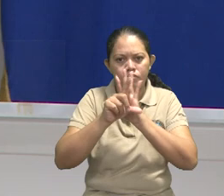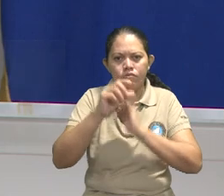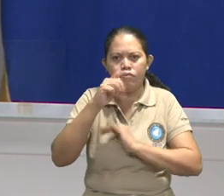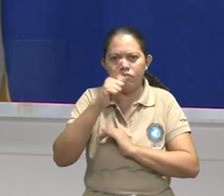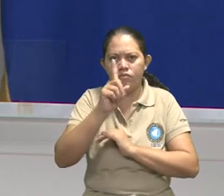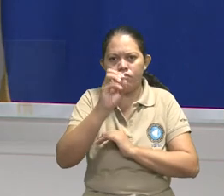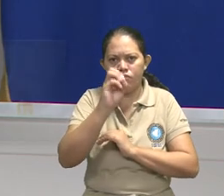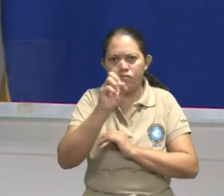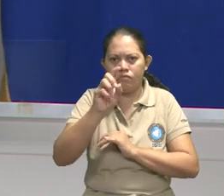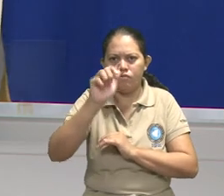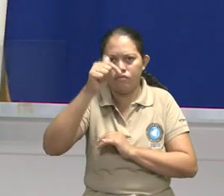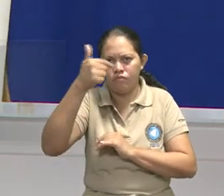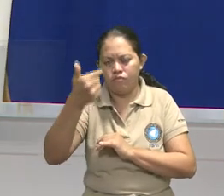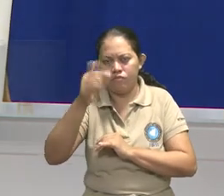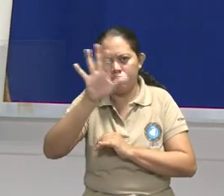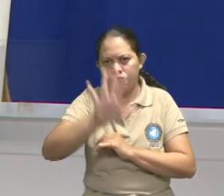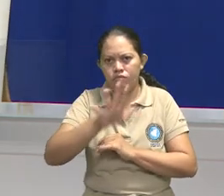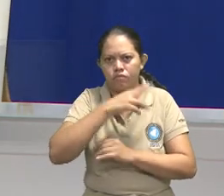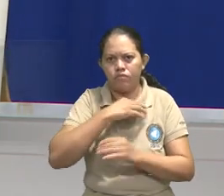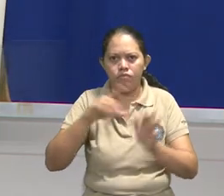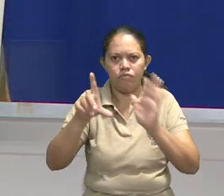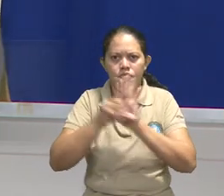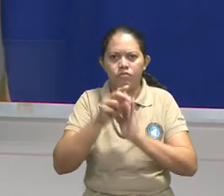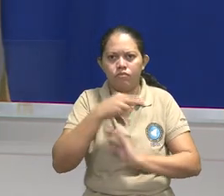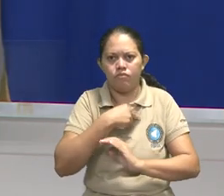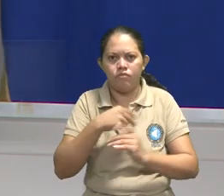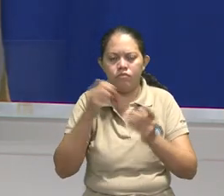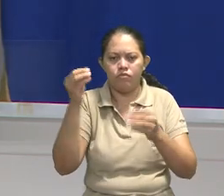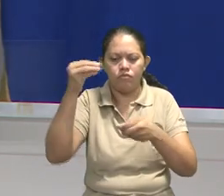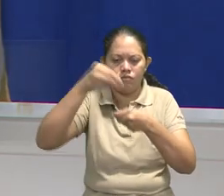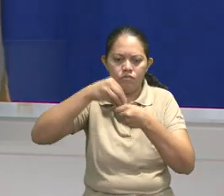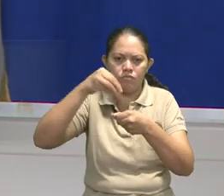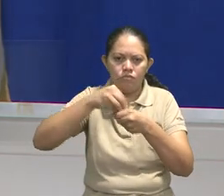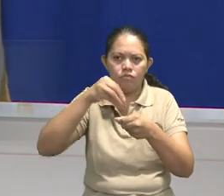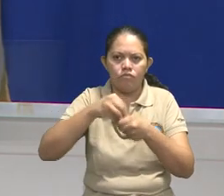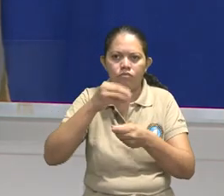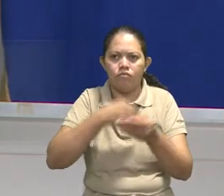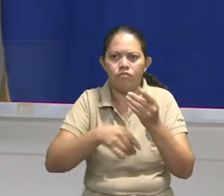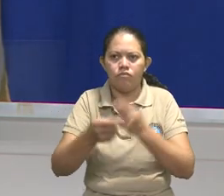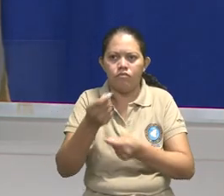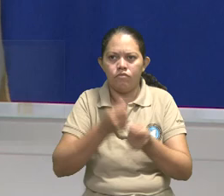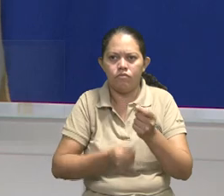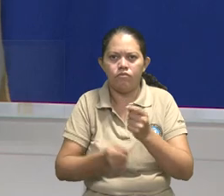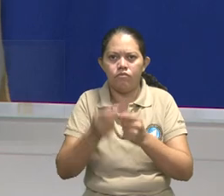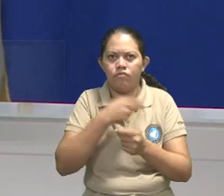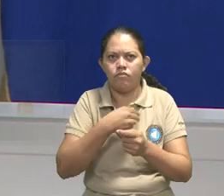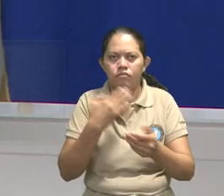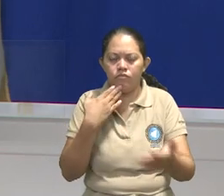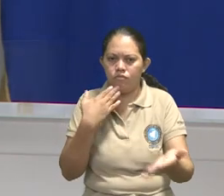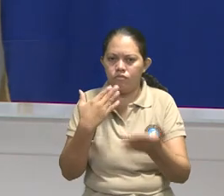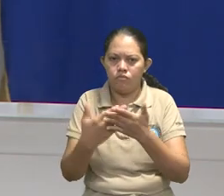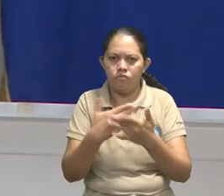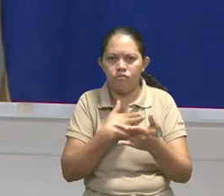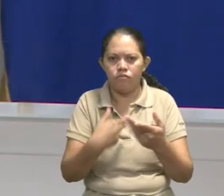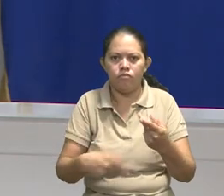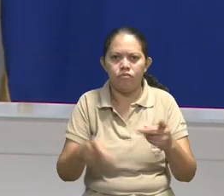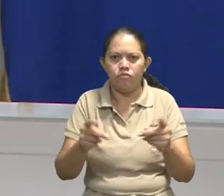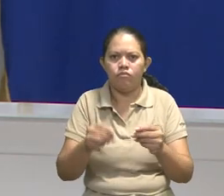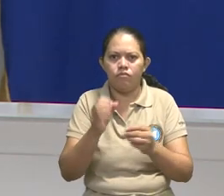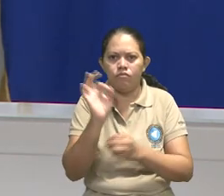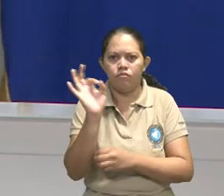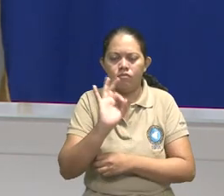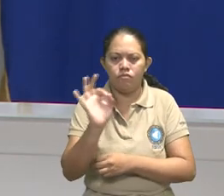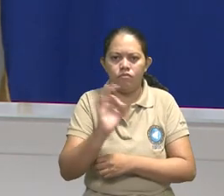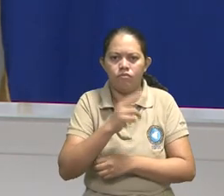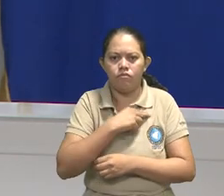número 175, ley creadora de un fondo de reserva para el pago de pensiones de gracia y sus